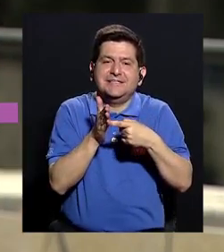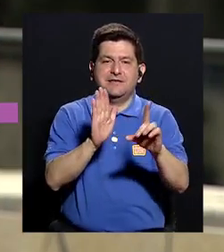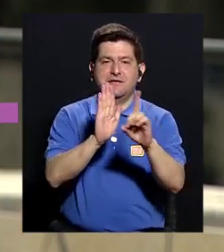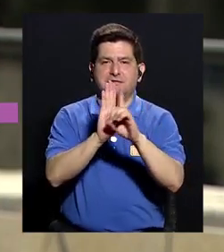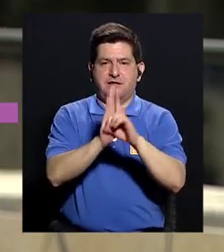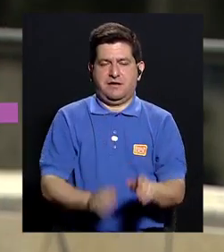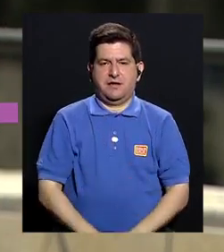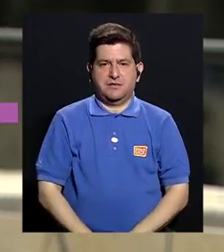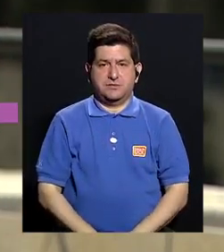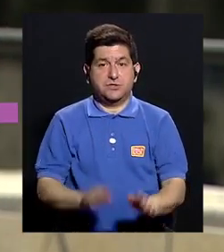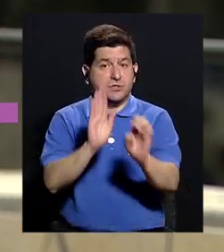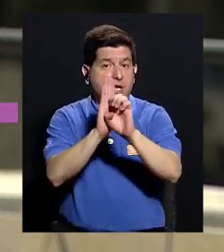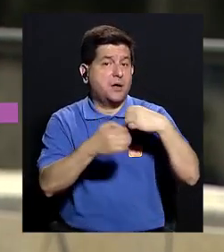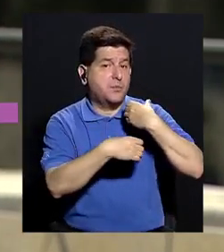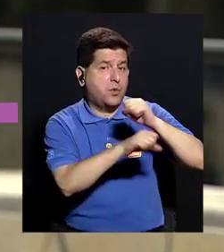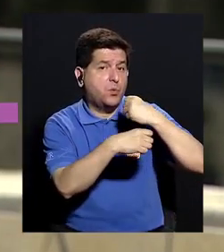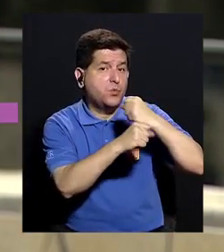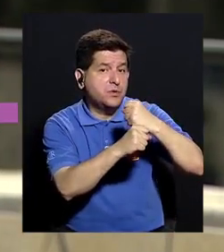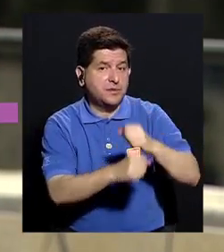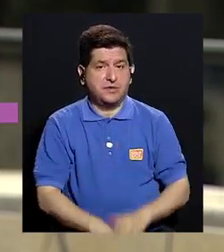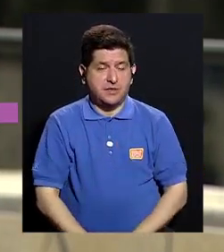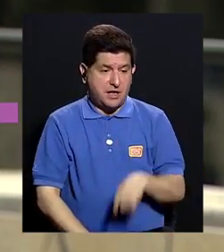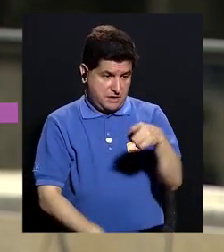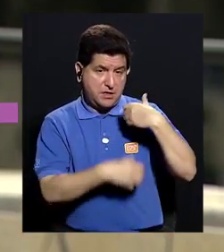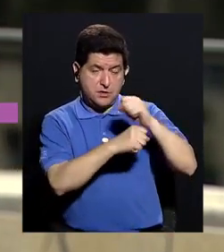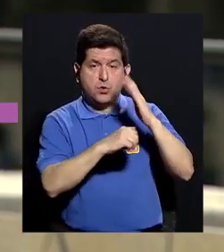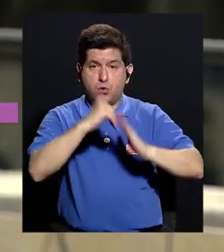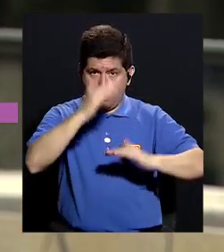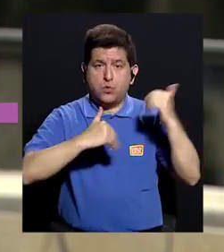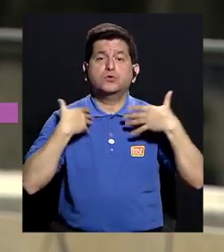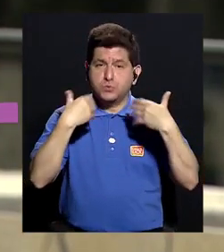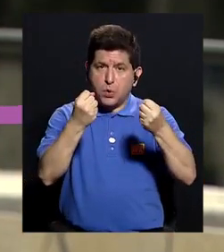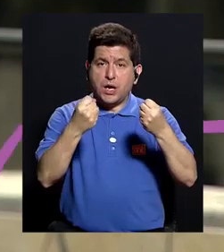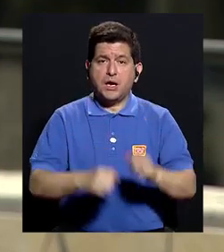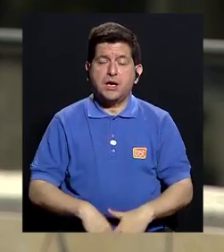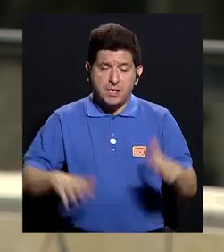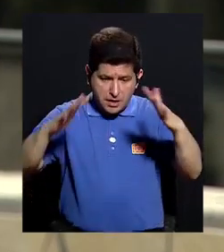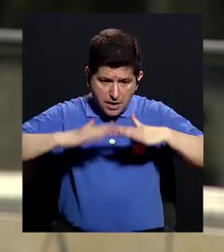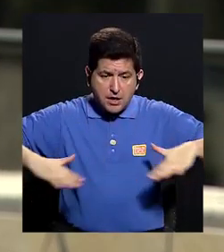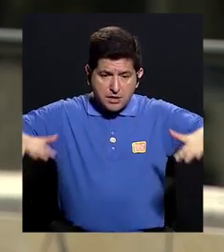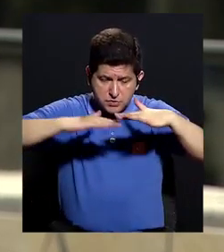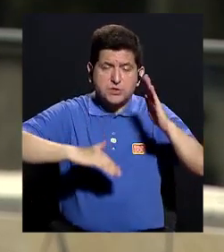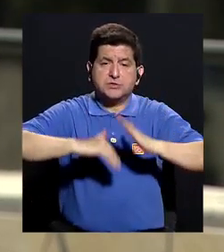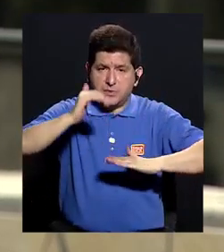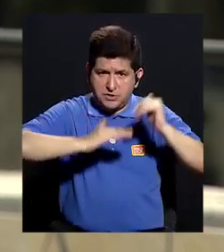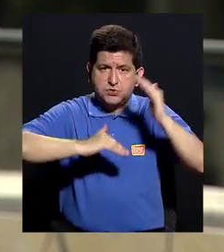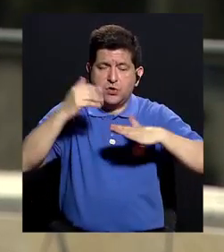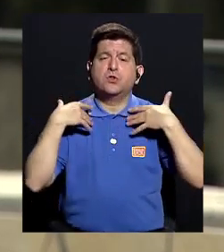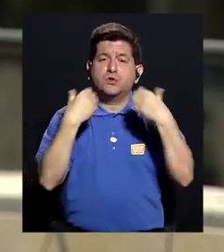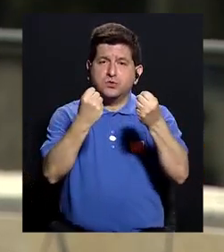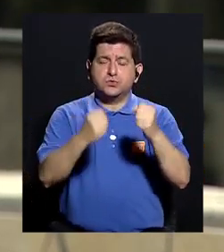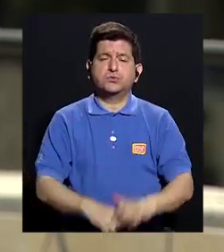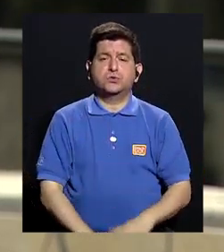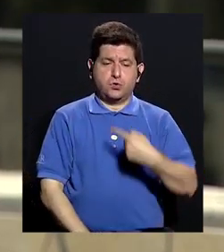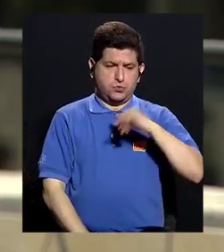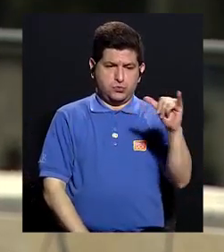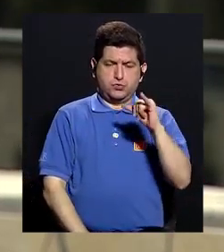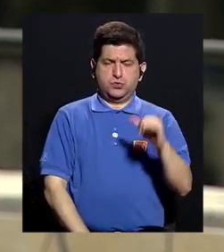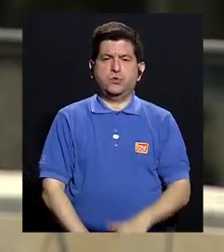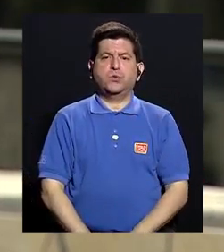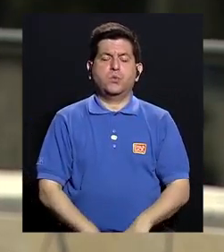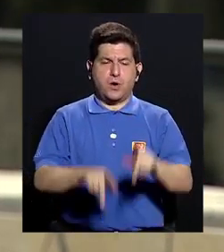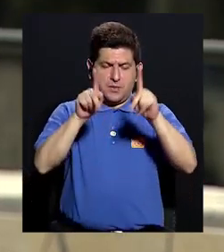exigir esos derechos, como en las municipalidades. Las municipalidades construyen salud, es un espacio donde se construye salud, por lo